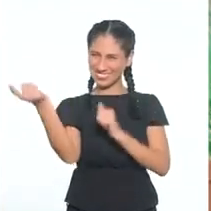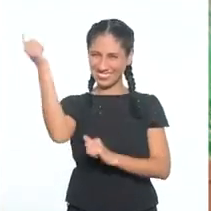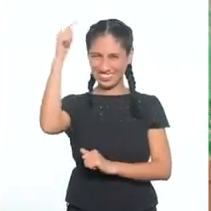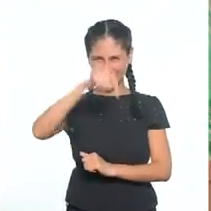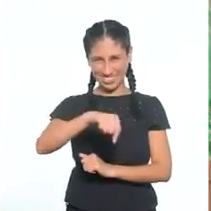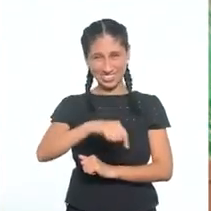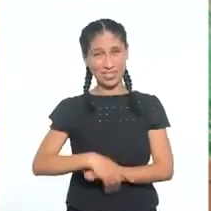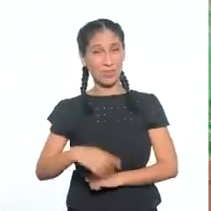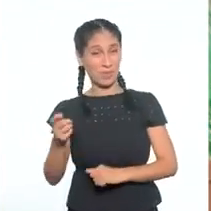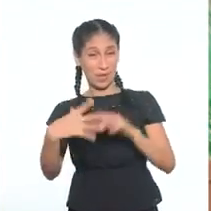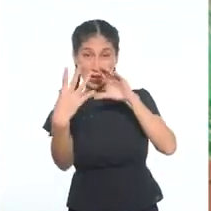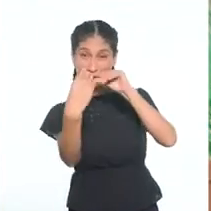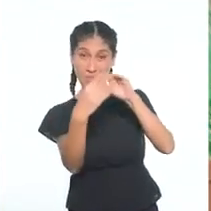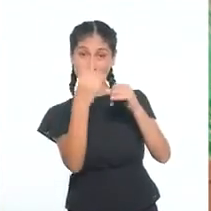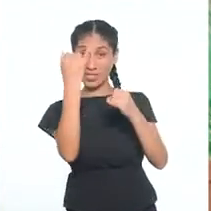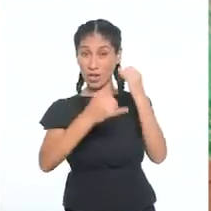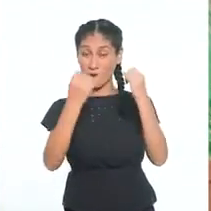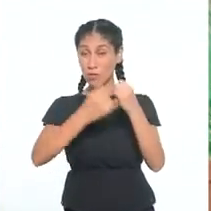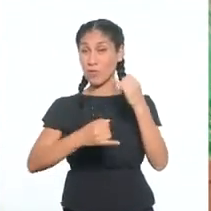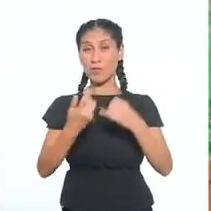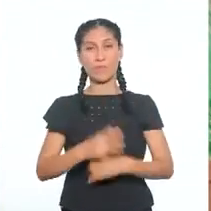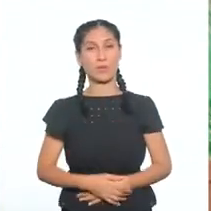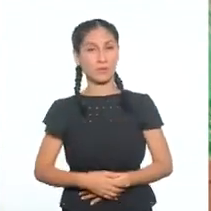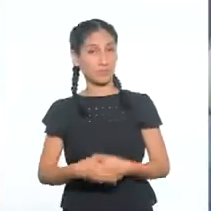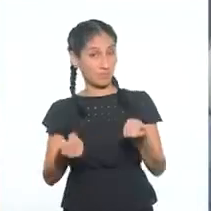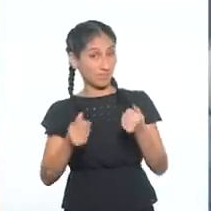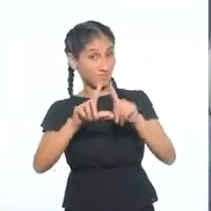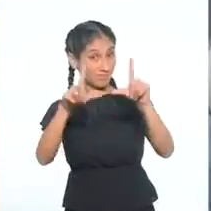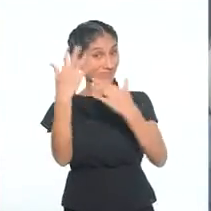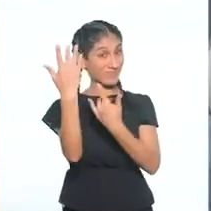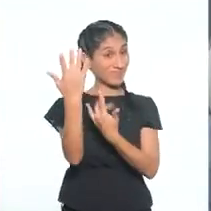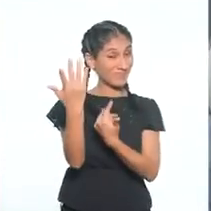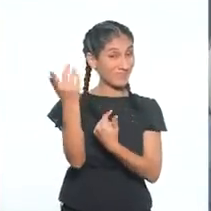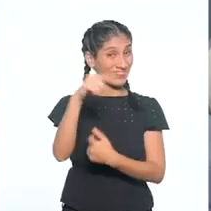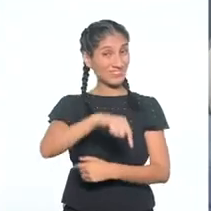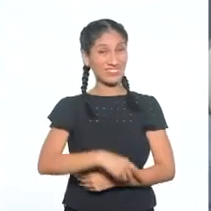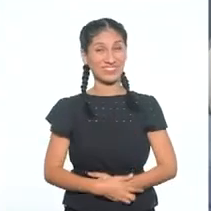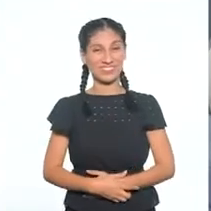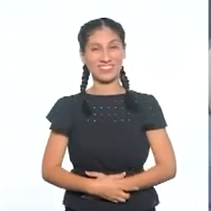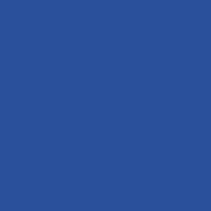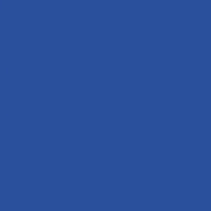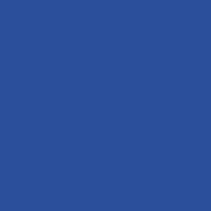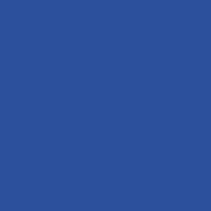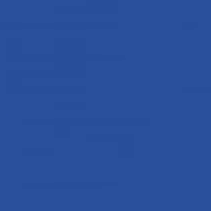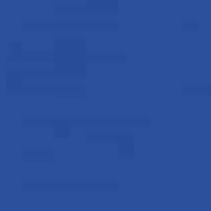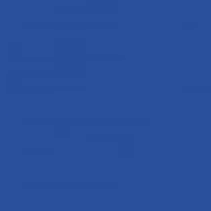regresamos en un momento para hablar de la última estrategia no se vayan